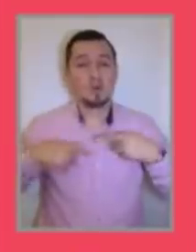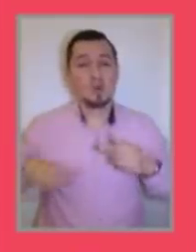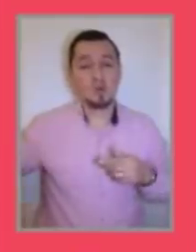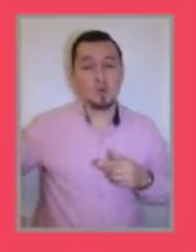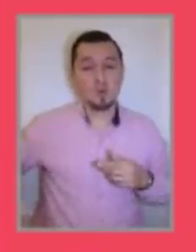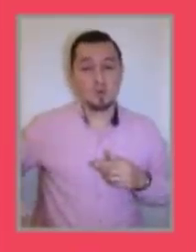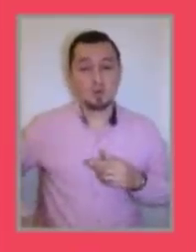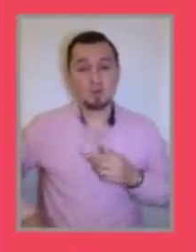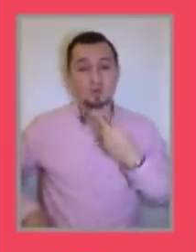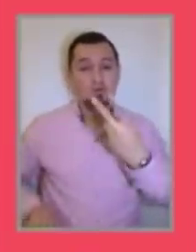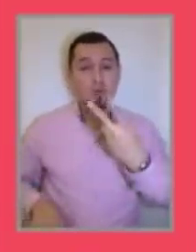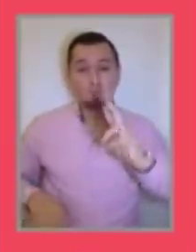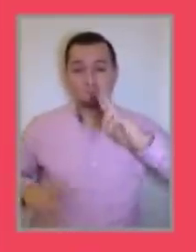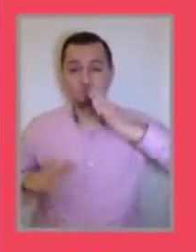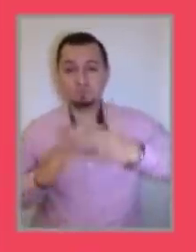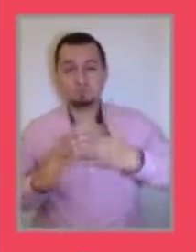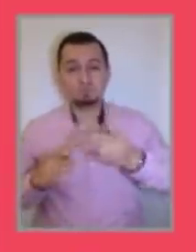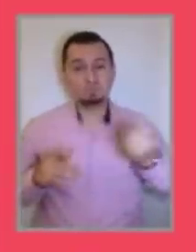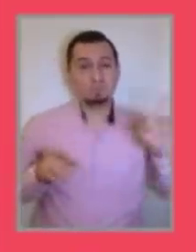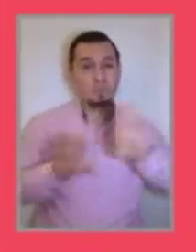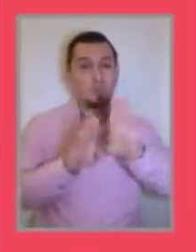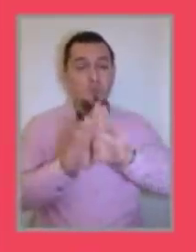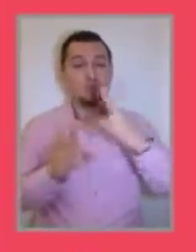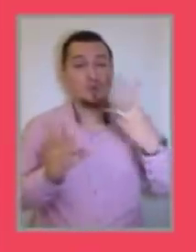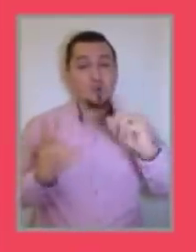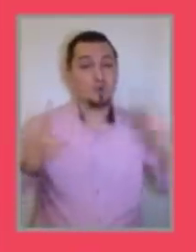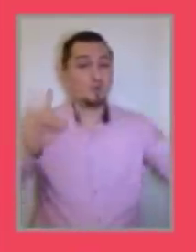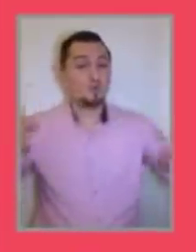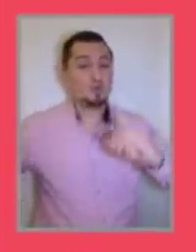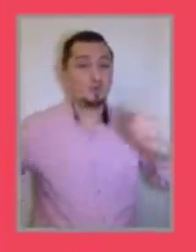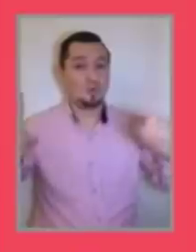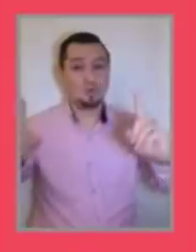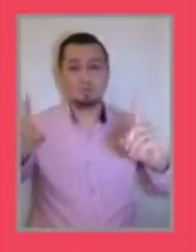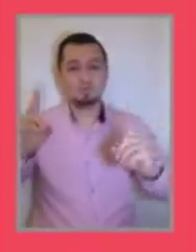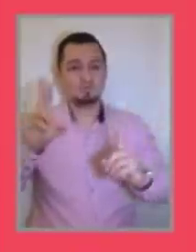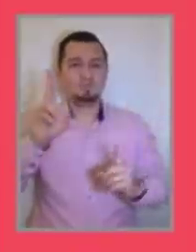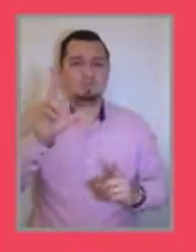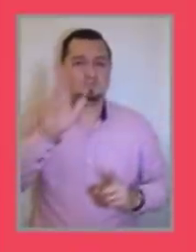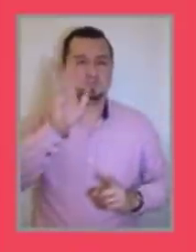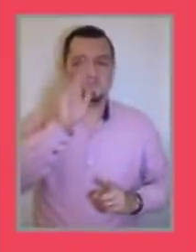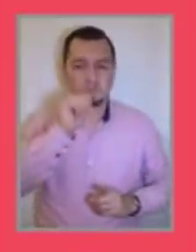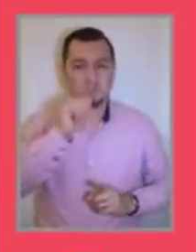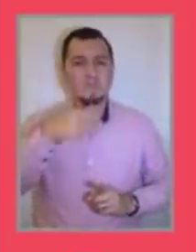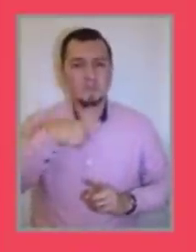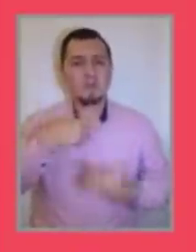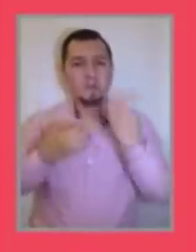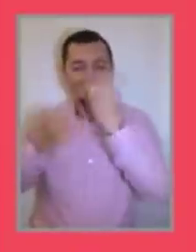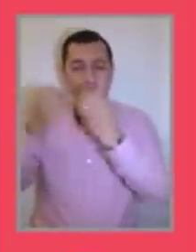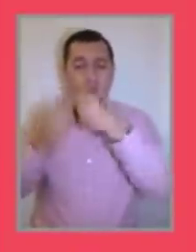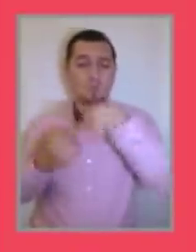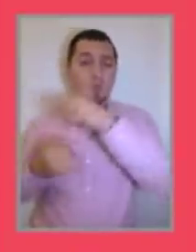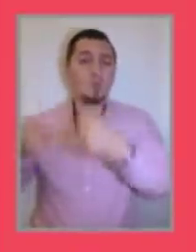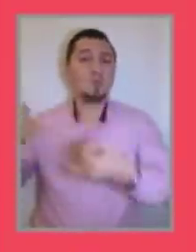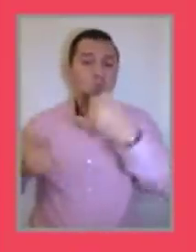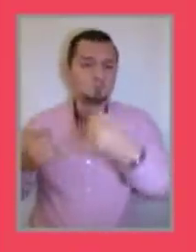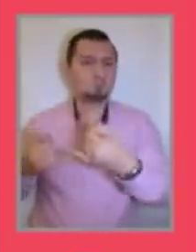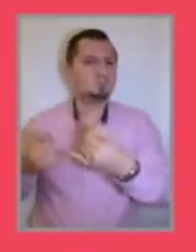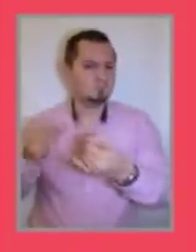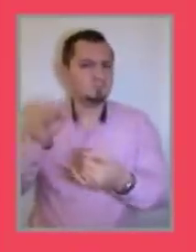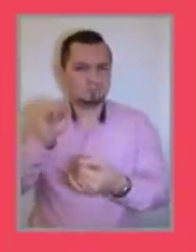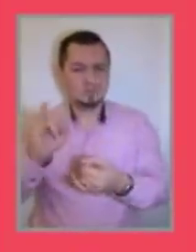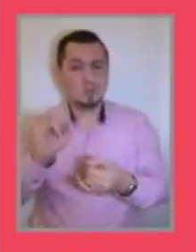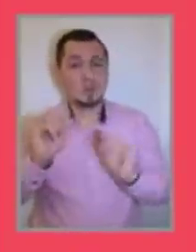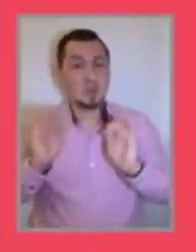tenga responsabilidades que se contrapongan para poder cumplirlas cabalmente. Lo revisará el área jurídica, y como hemos hecho en otros casos,